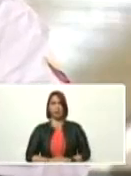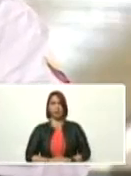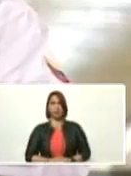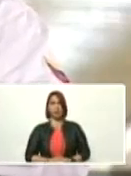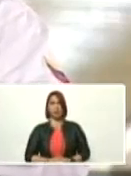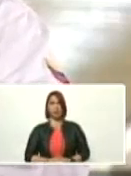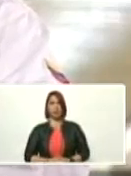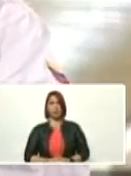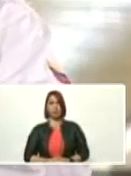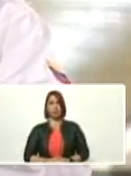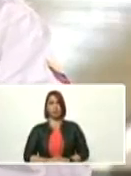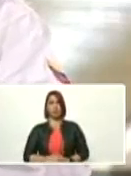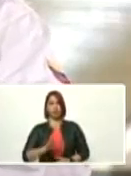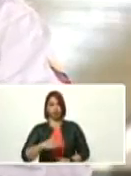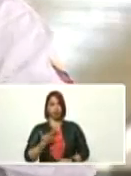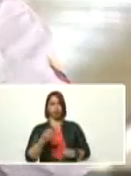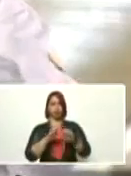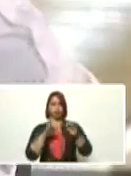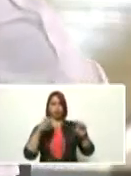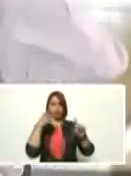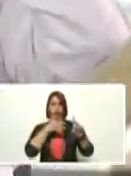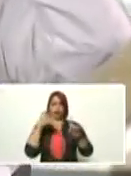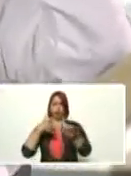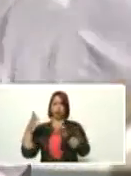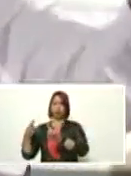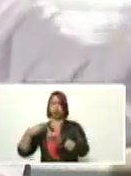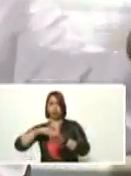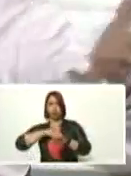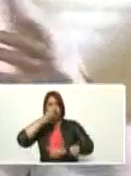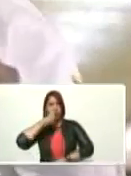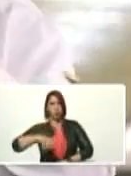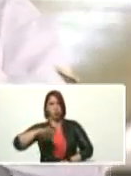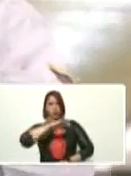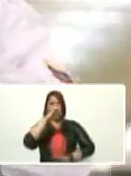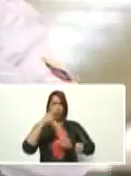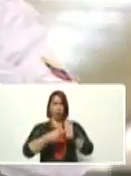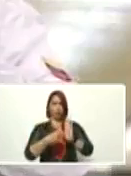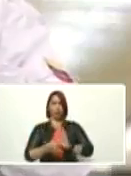por educar a nuestro pueblo en general,